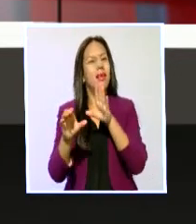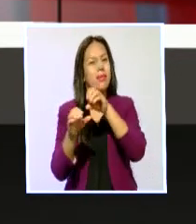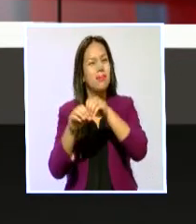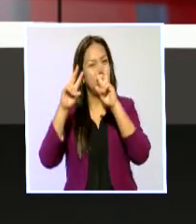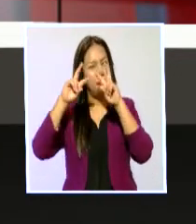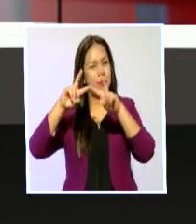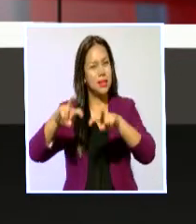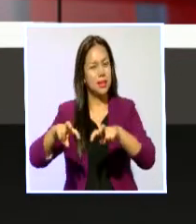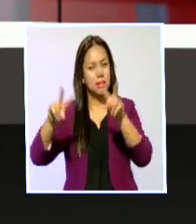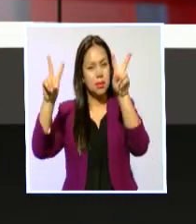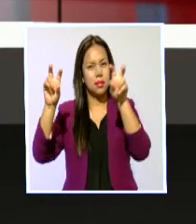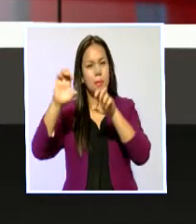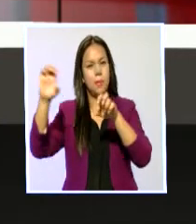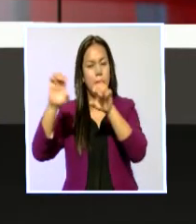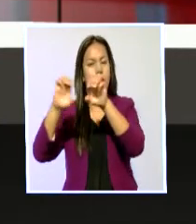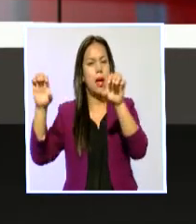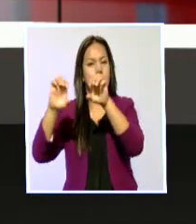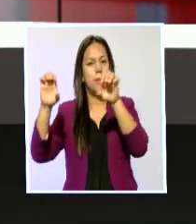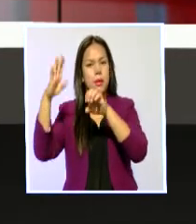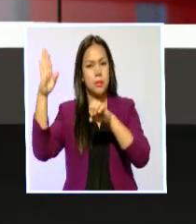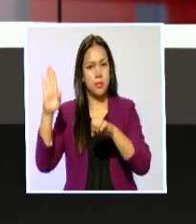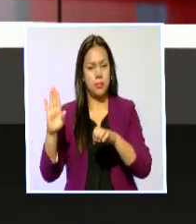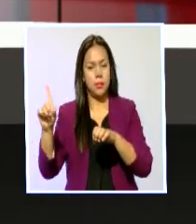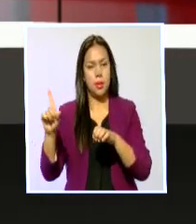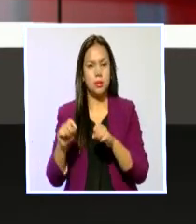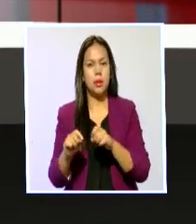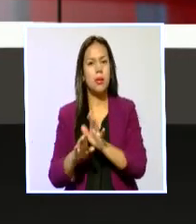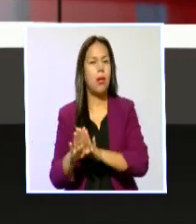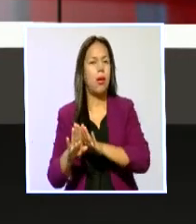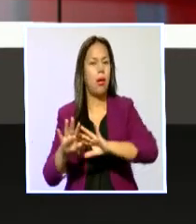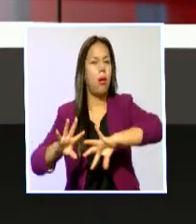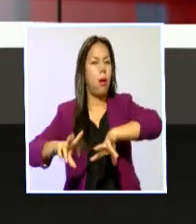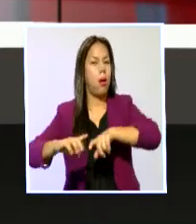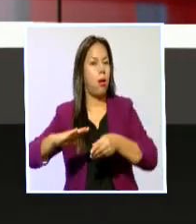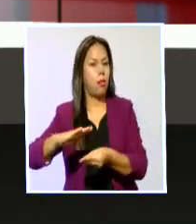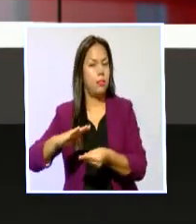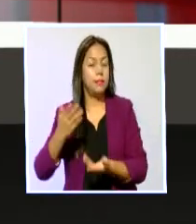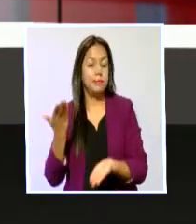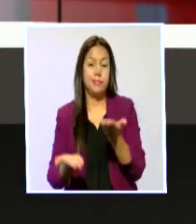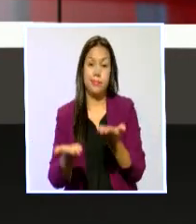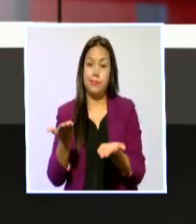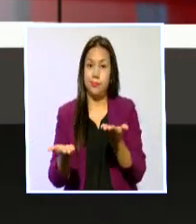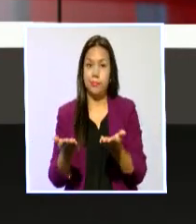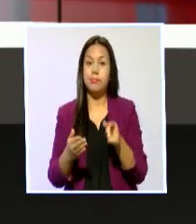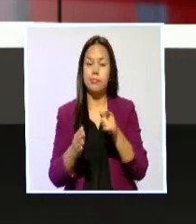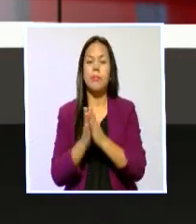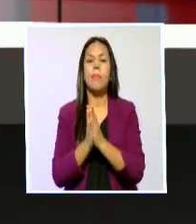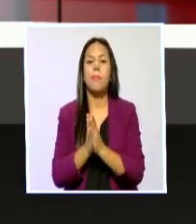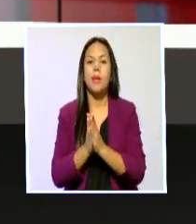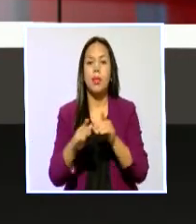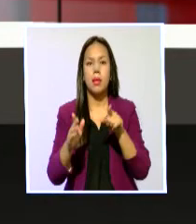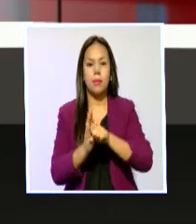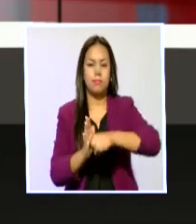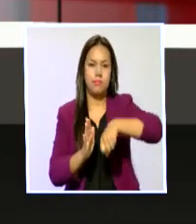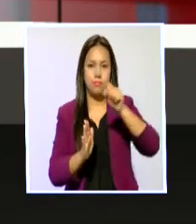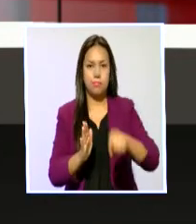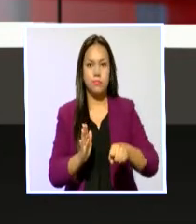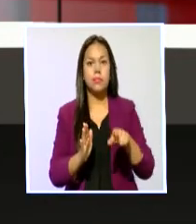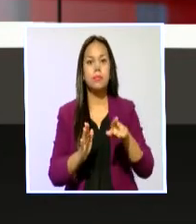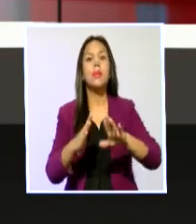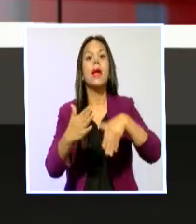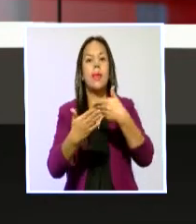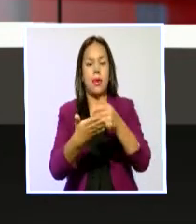las investigaciones por el delito de asociación ilícita en el caso Odebrecht. El documento con la solicitud de vinculación llegó